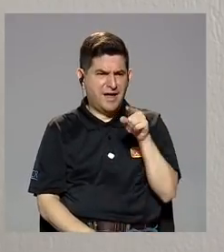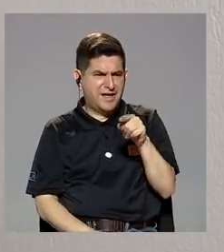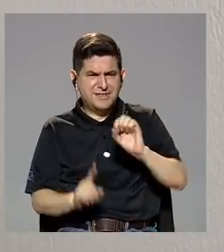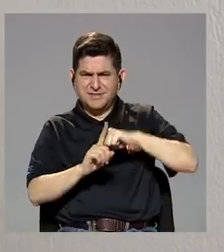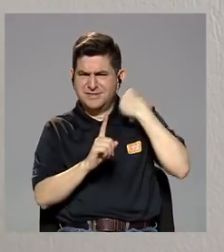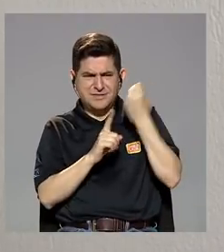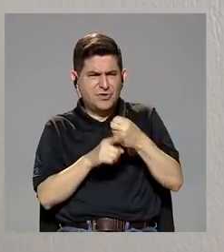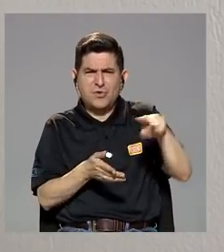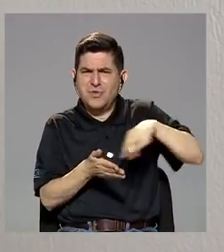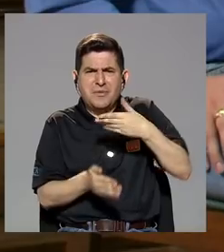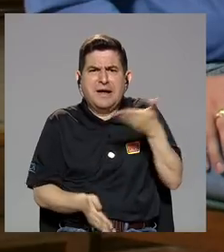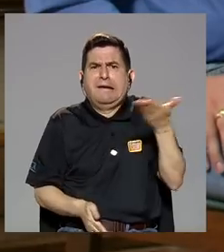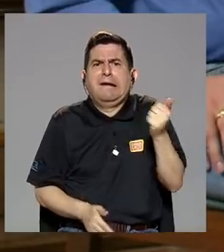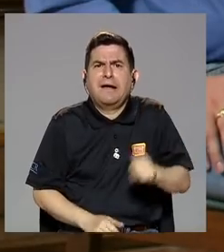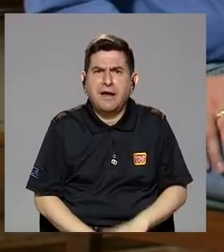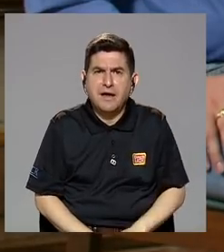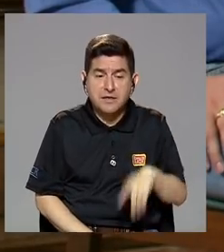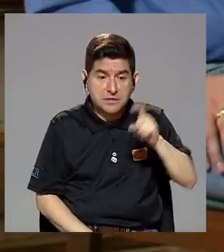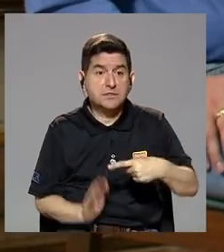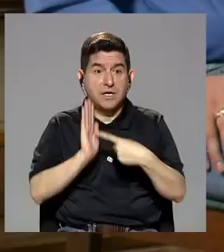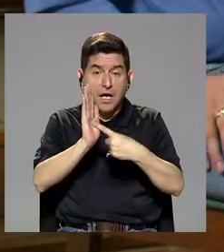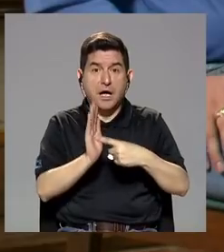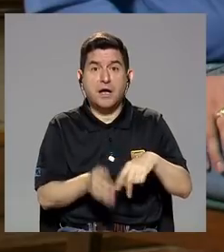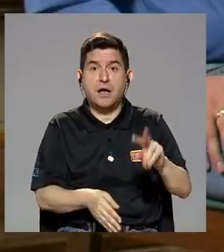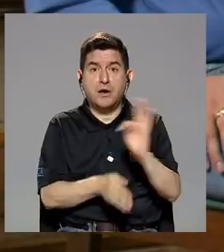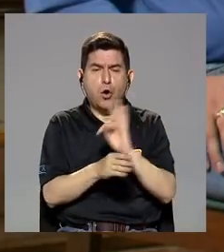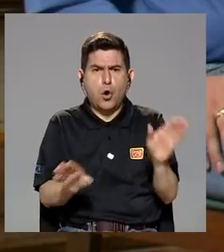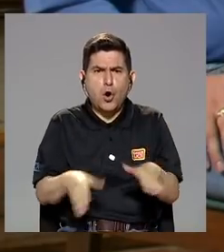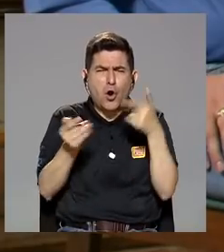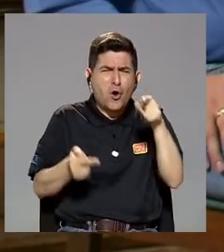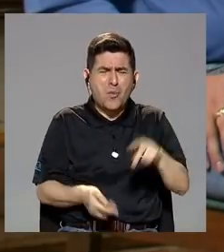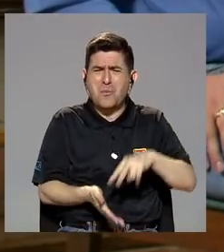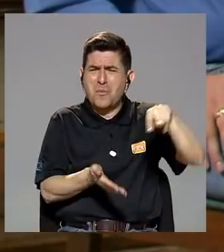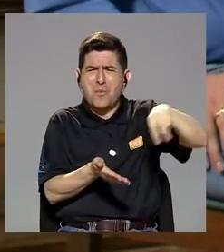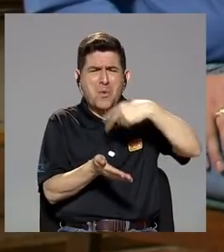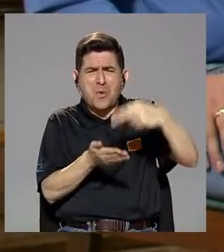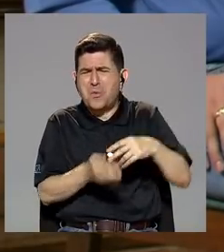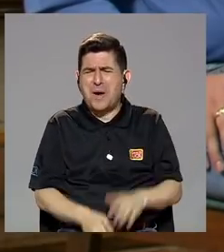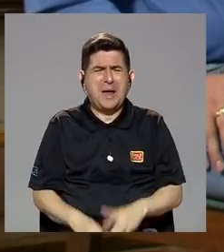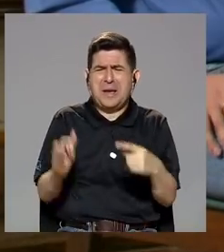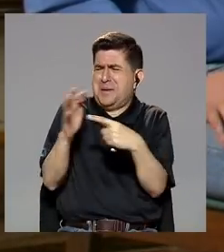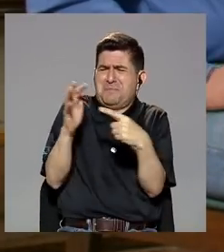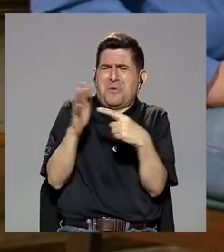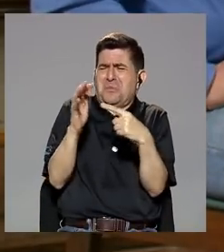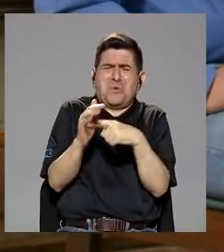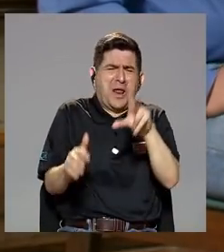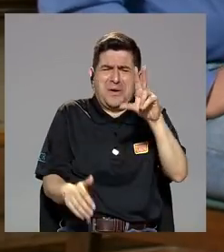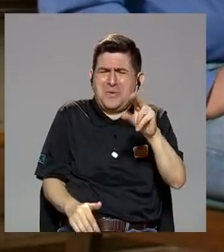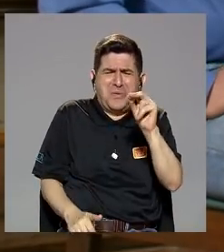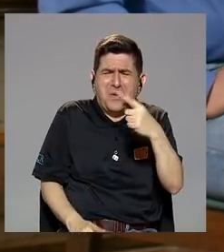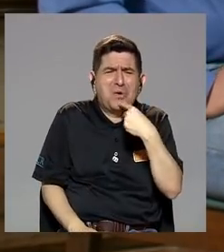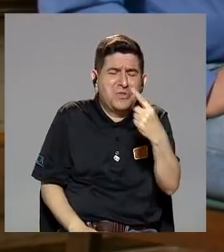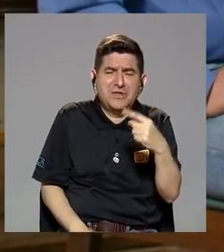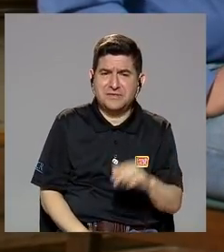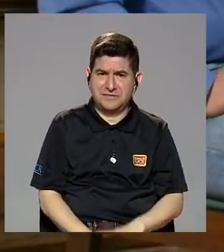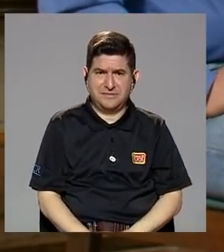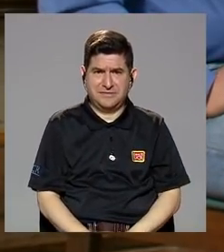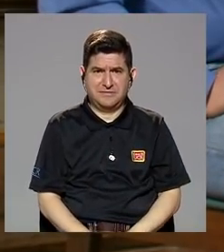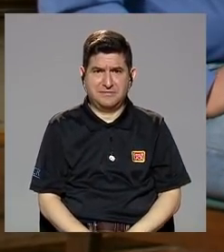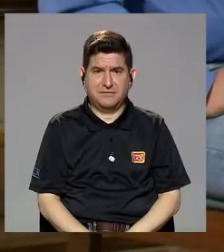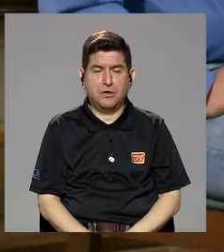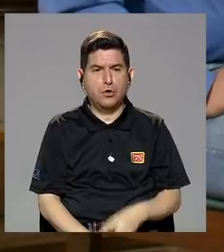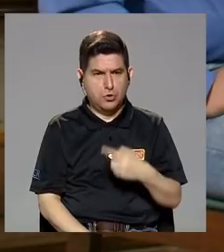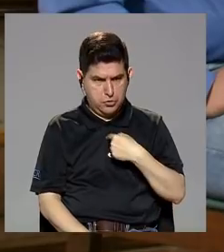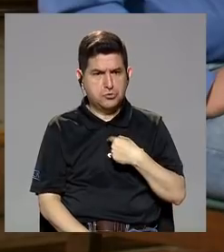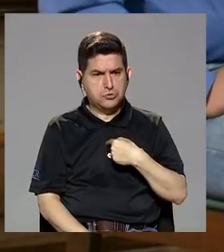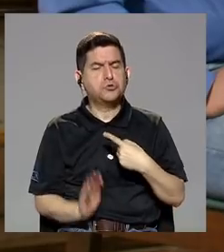locura de baile dije esto que yo hablo a la tele cómo vamos a atraer ese es el baile de la canalla en un hombre como va a traer el swing a la televisión